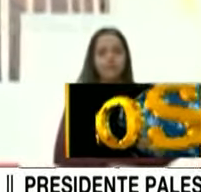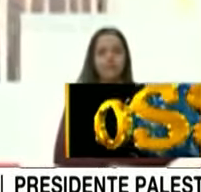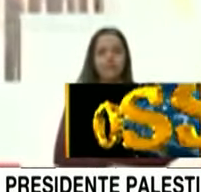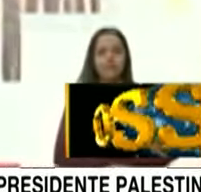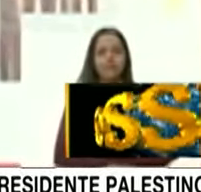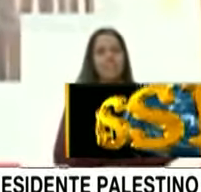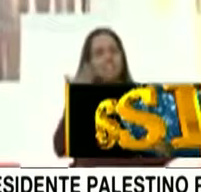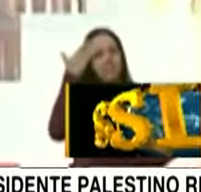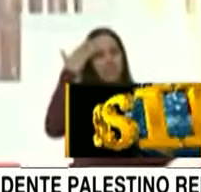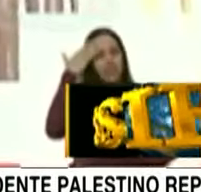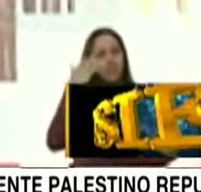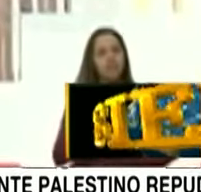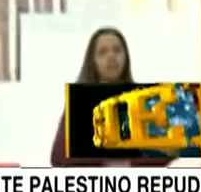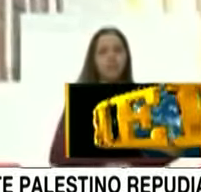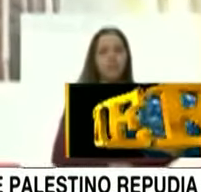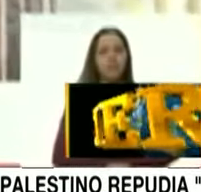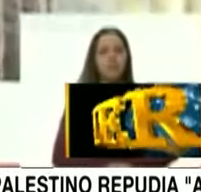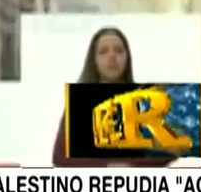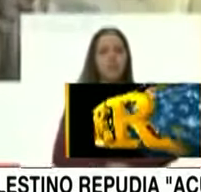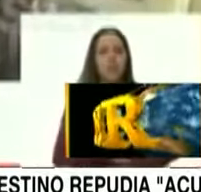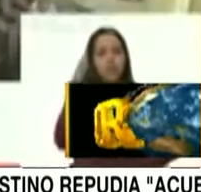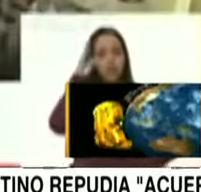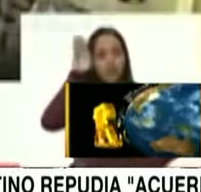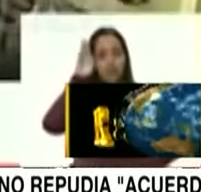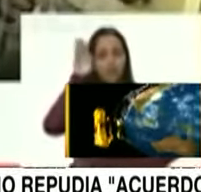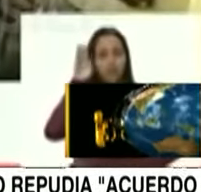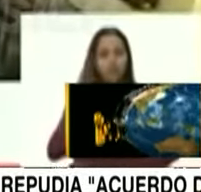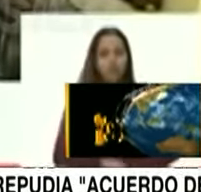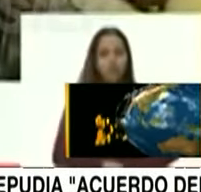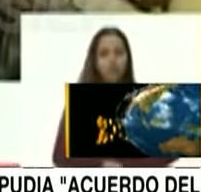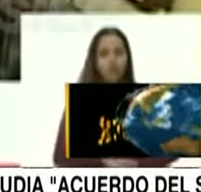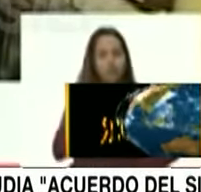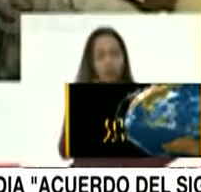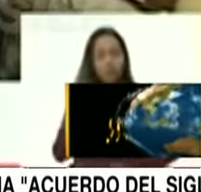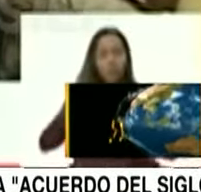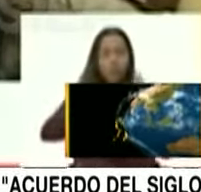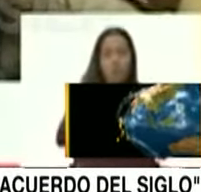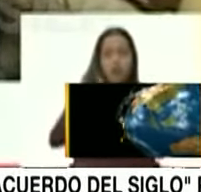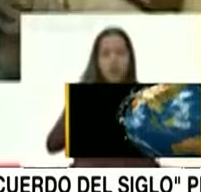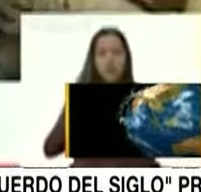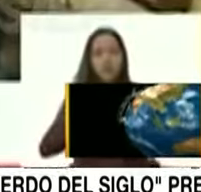sabemos que en los destinos, a donde tú vayas, querida embajadora,